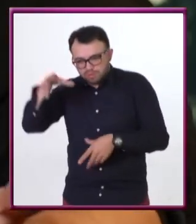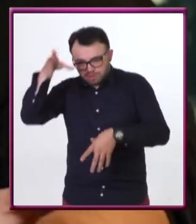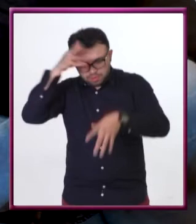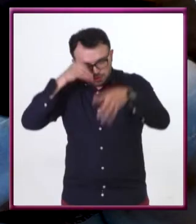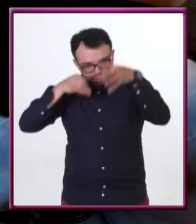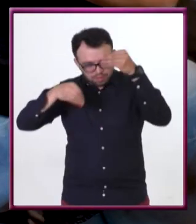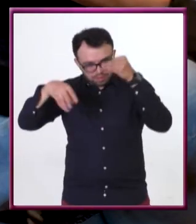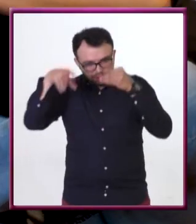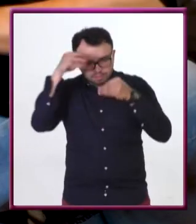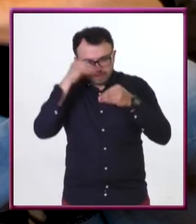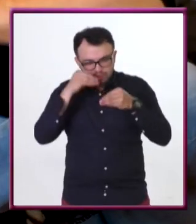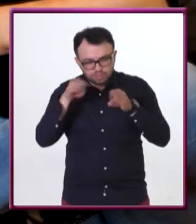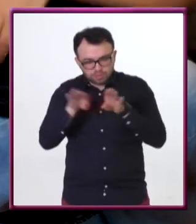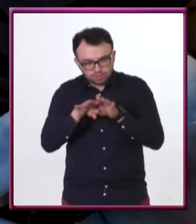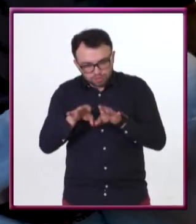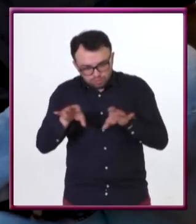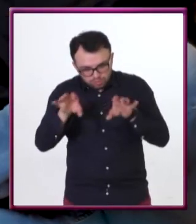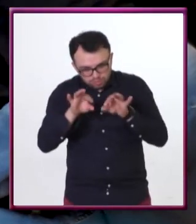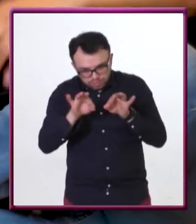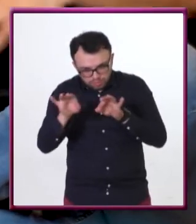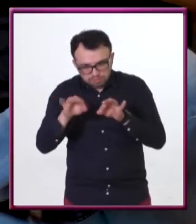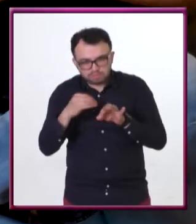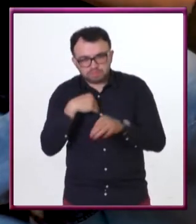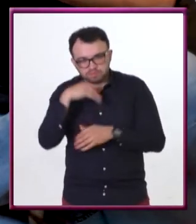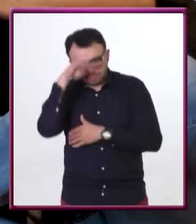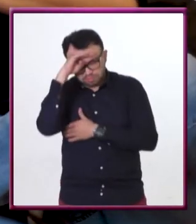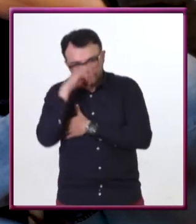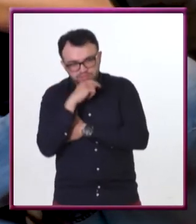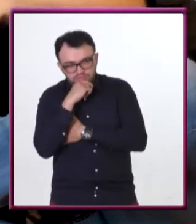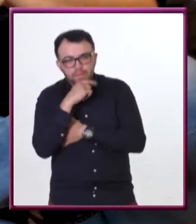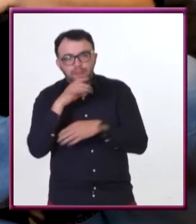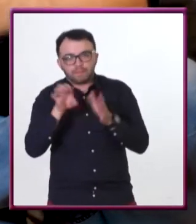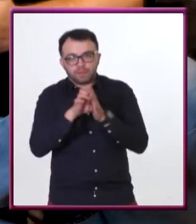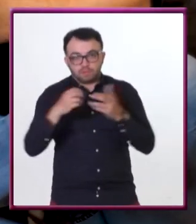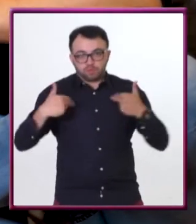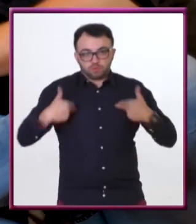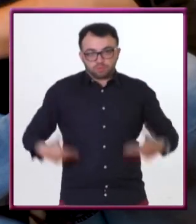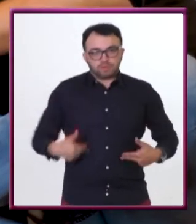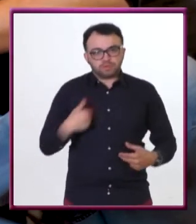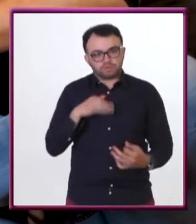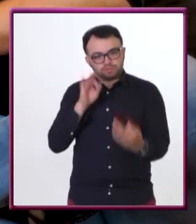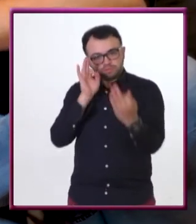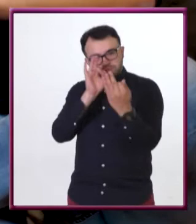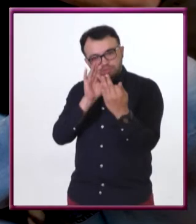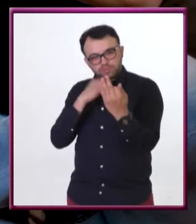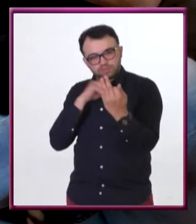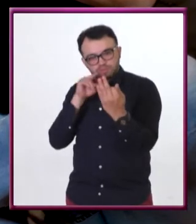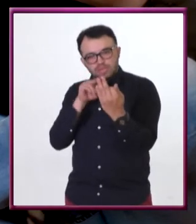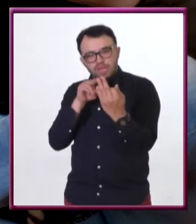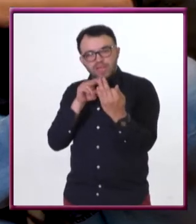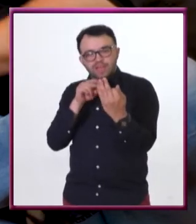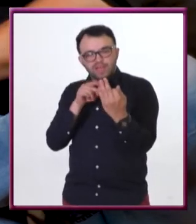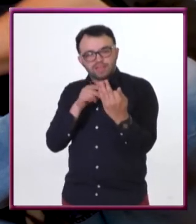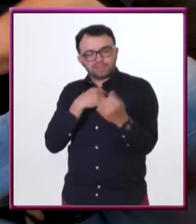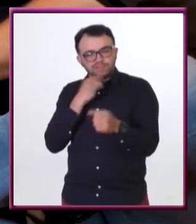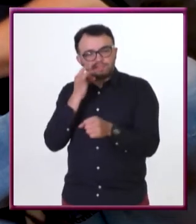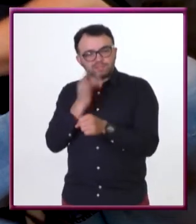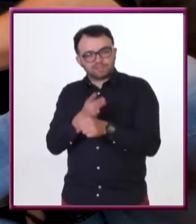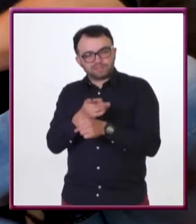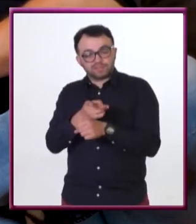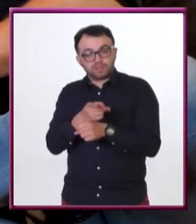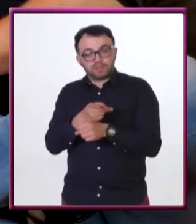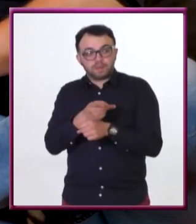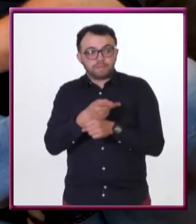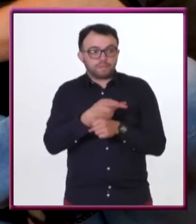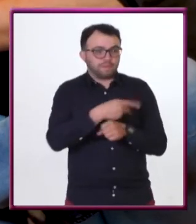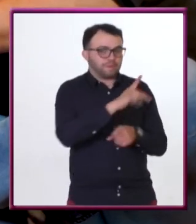ser mi oponente, pero si es una computadora, su memoria de jugadas no falla y tal vez la mía sí. Ya voy entendiendo por qué es tan